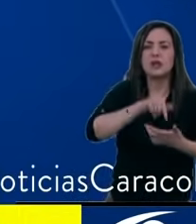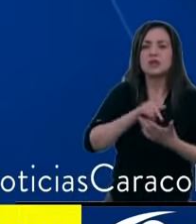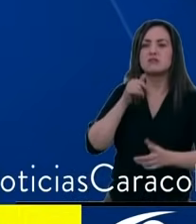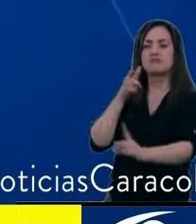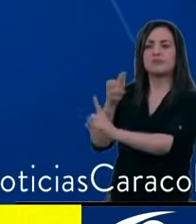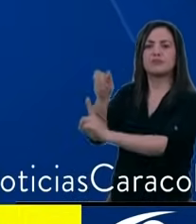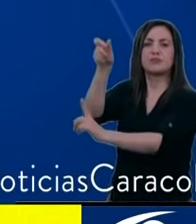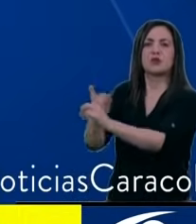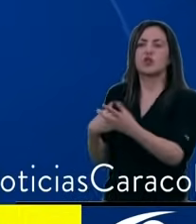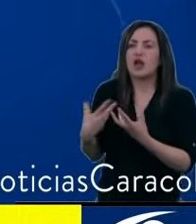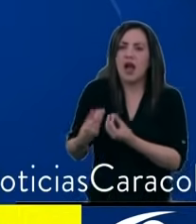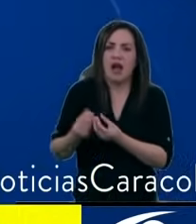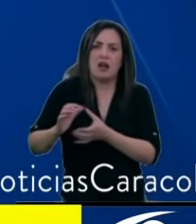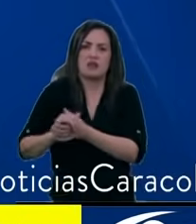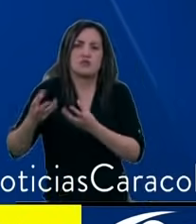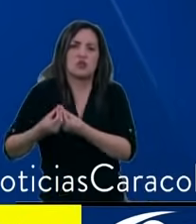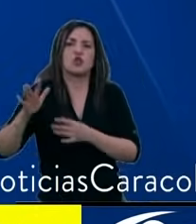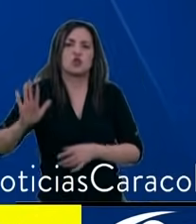Madrid.